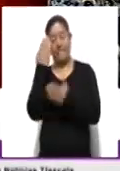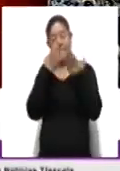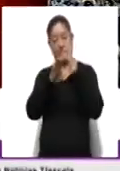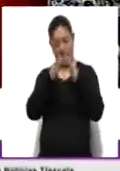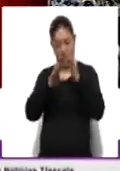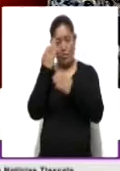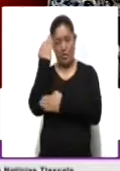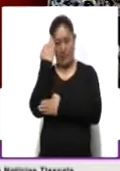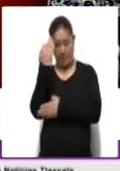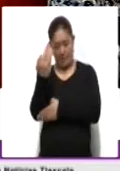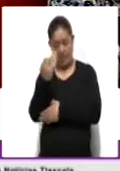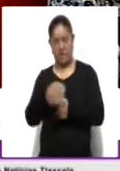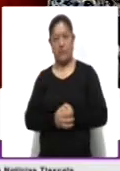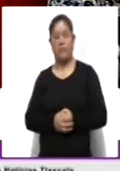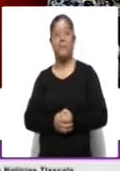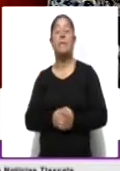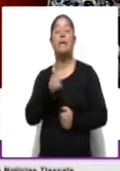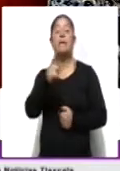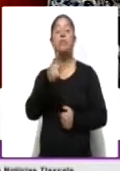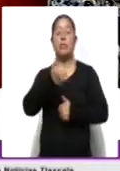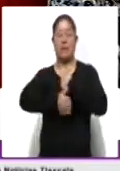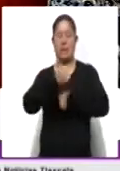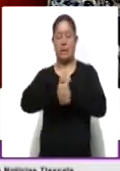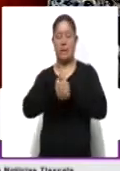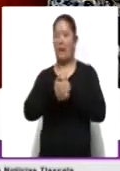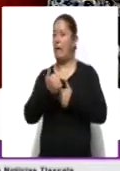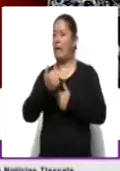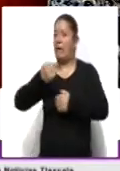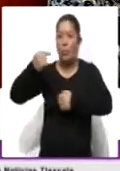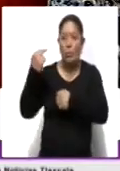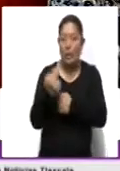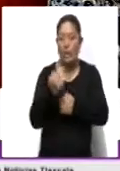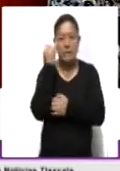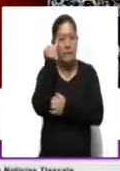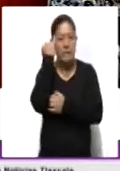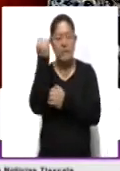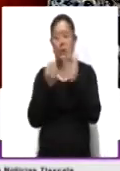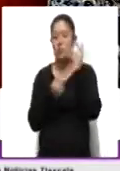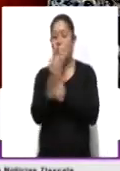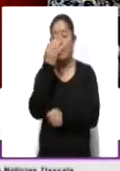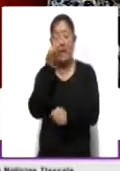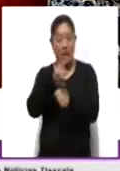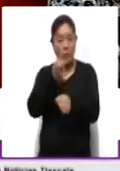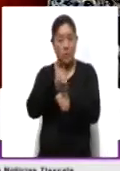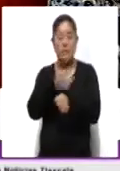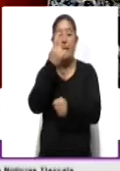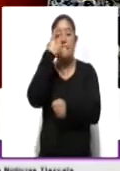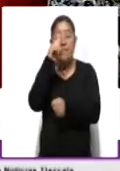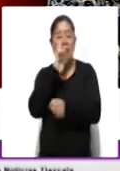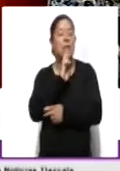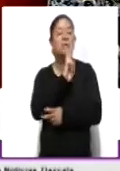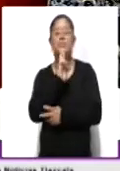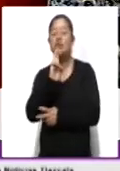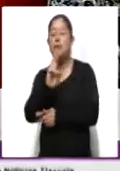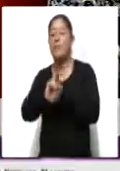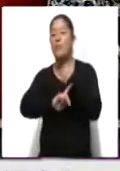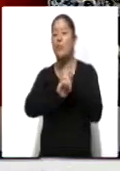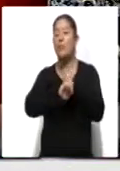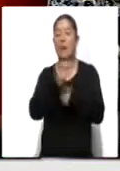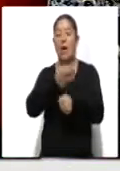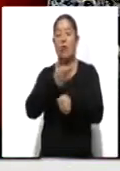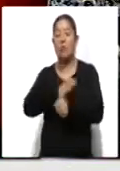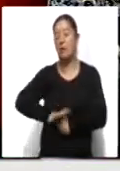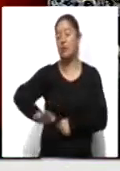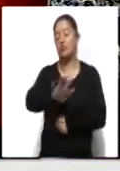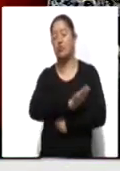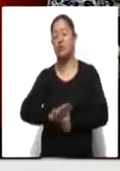es una de las carreras emergentes que surgen para darle solución a la problemática socioambiental